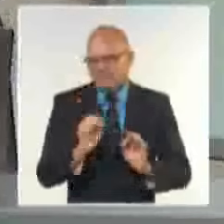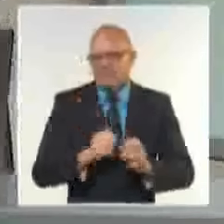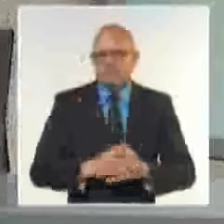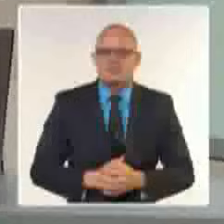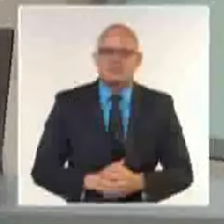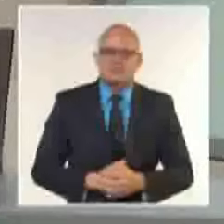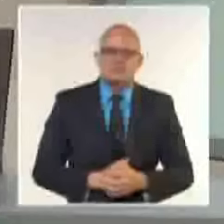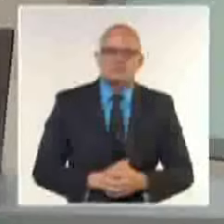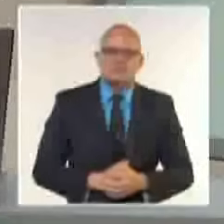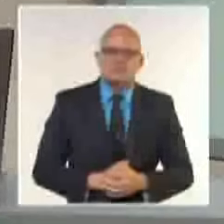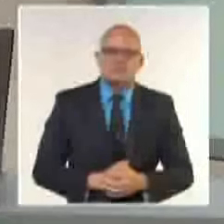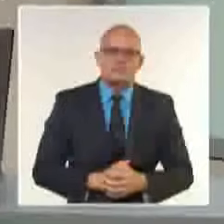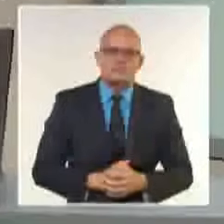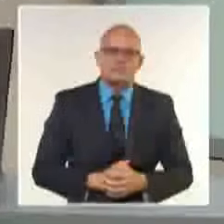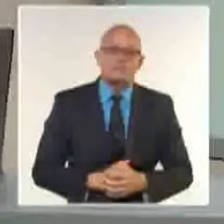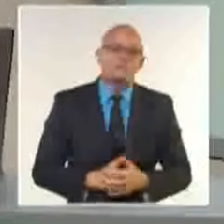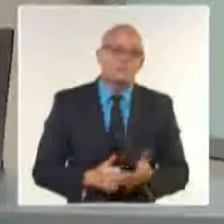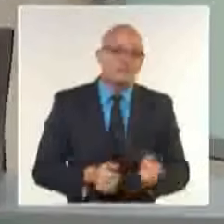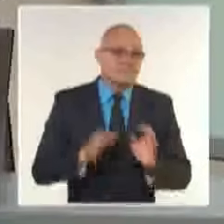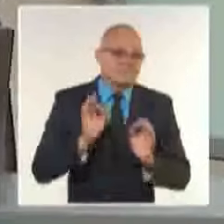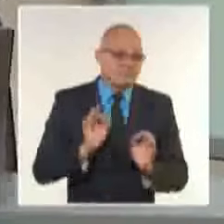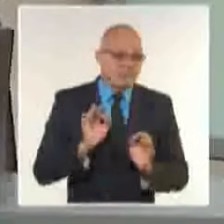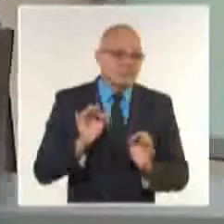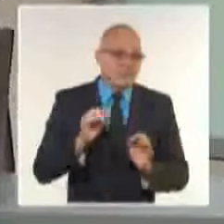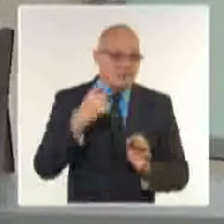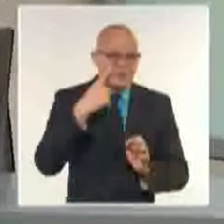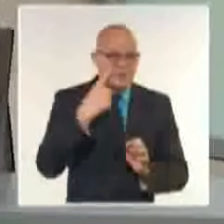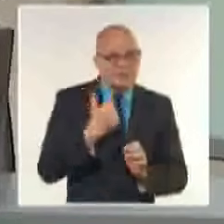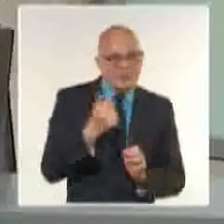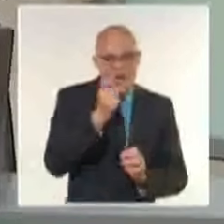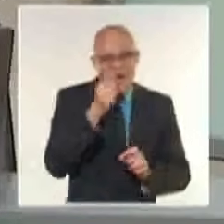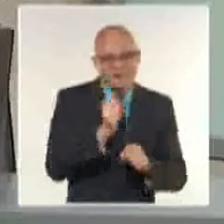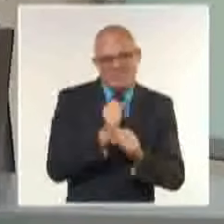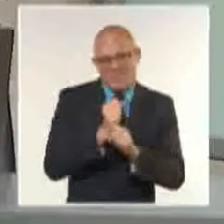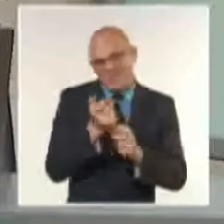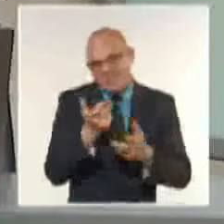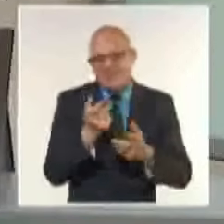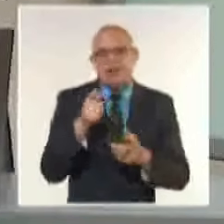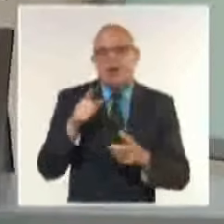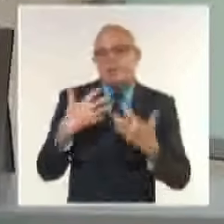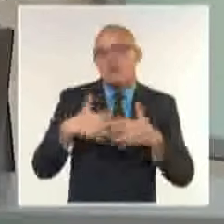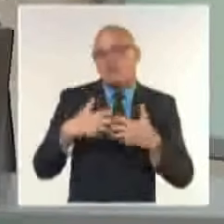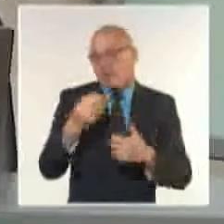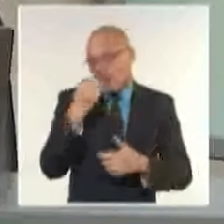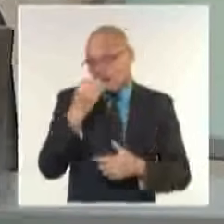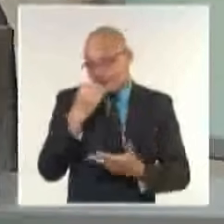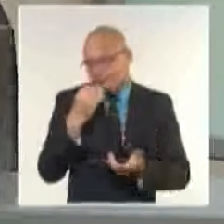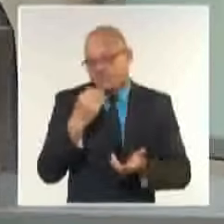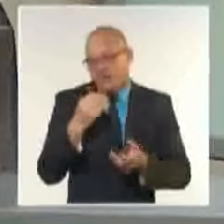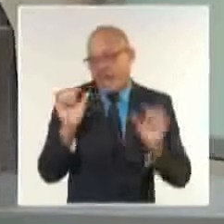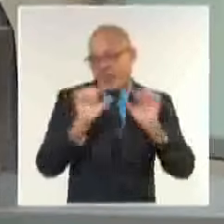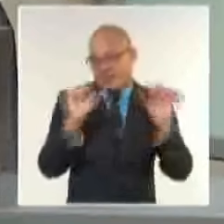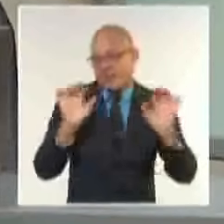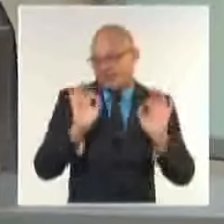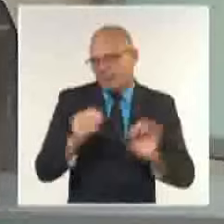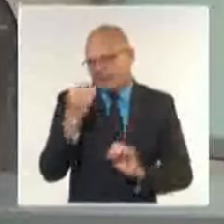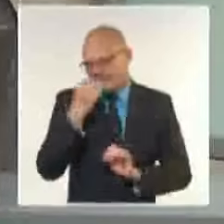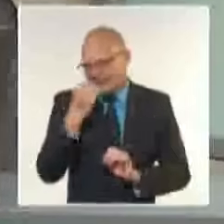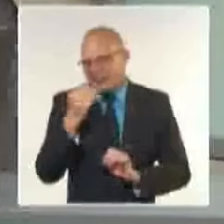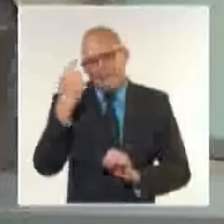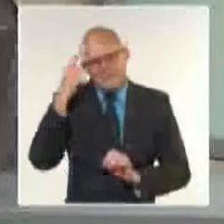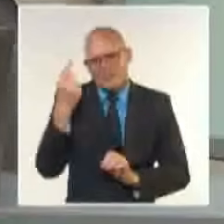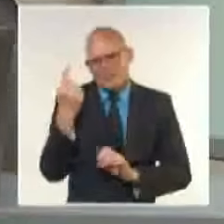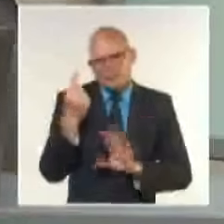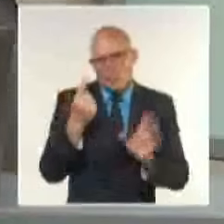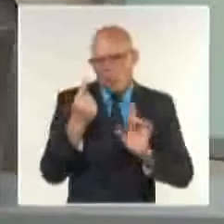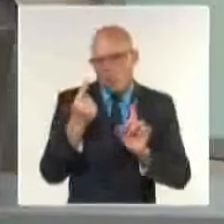Bueno, imaginará que vamos a hablar de cuestiones que están relacionadas con la industria alimentaria. Muy sensible el asunto. Lo que pasa es que no vamos a hablar solo de la industria